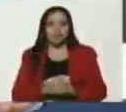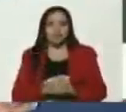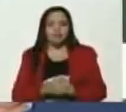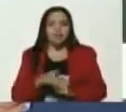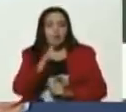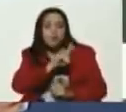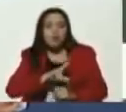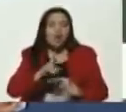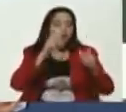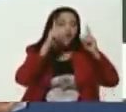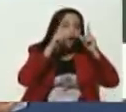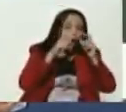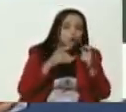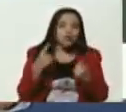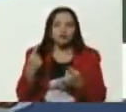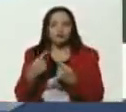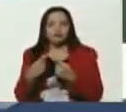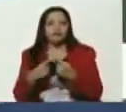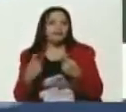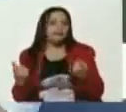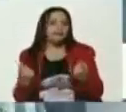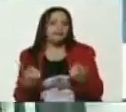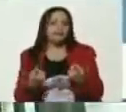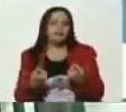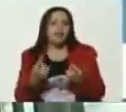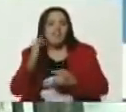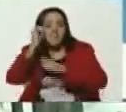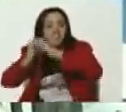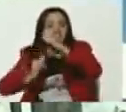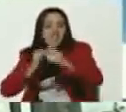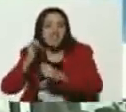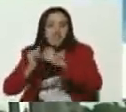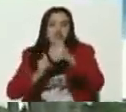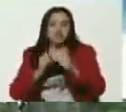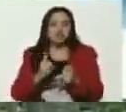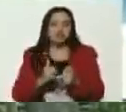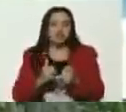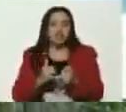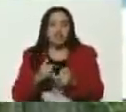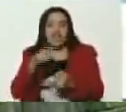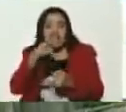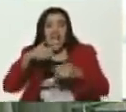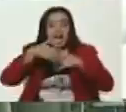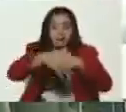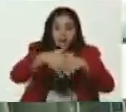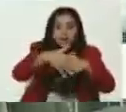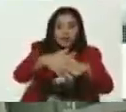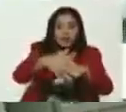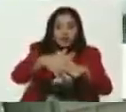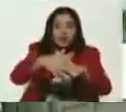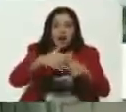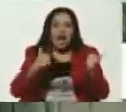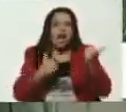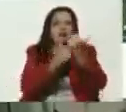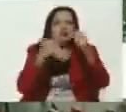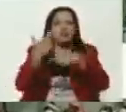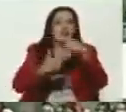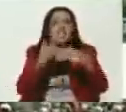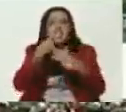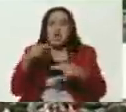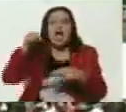Utilizaron fotos y grabaciones inclusive de manifestaciones de apoyo a la revolución cubana como que